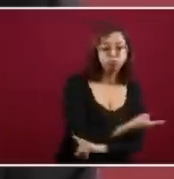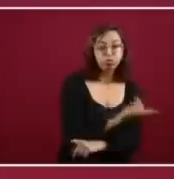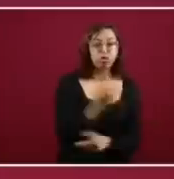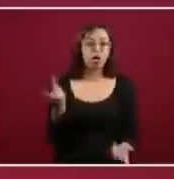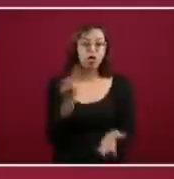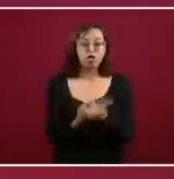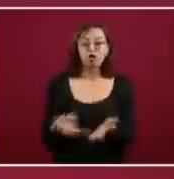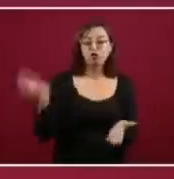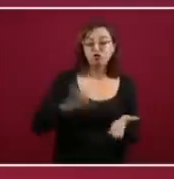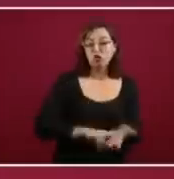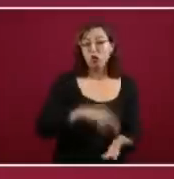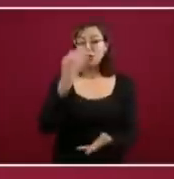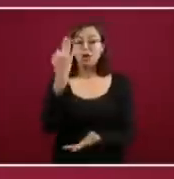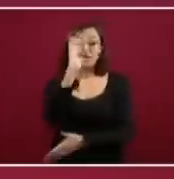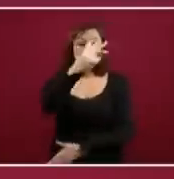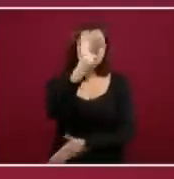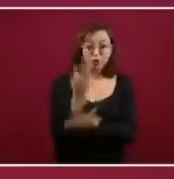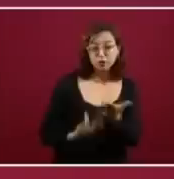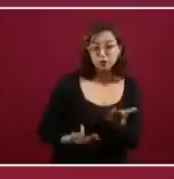facturación